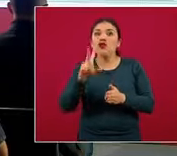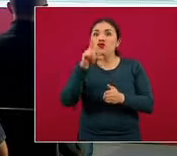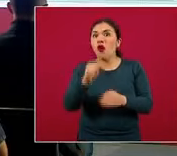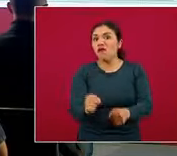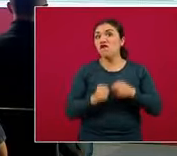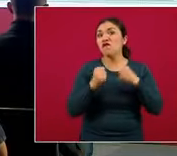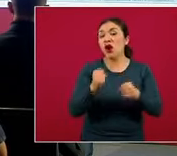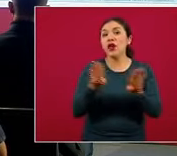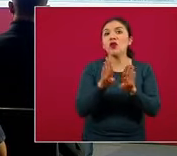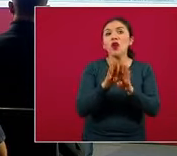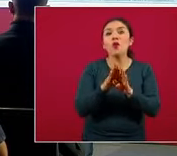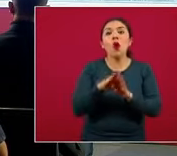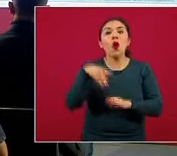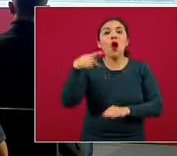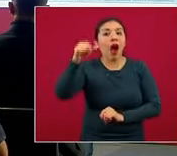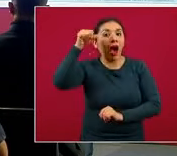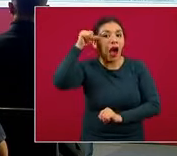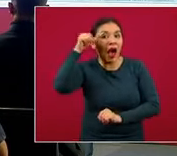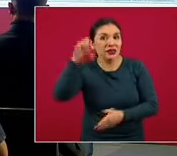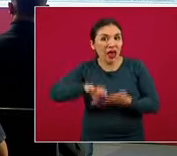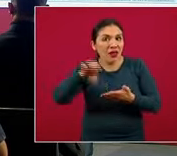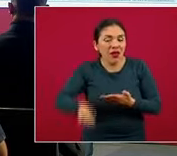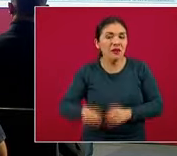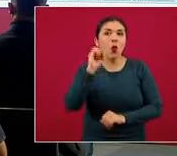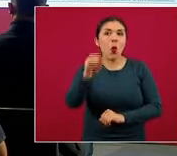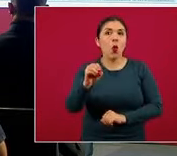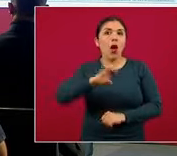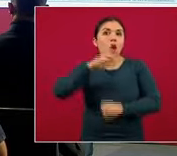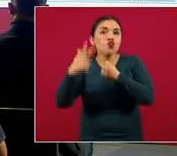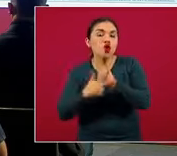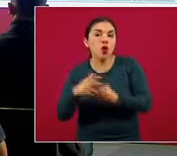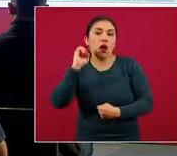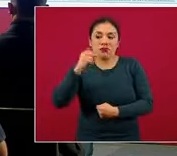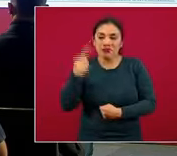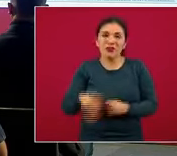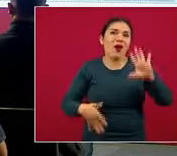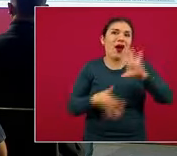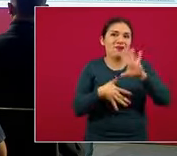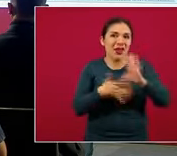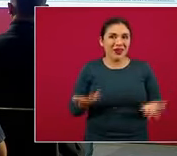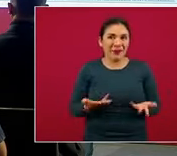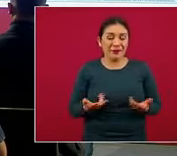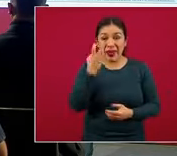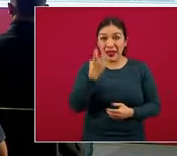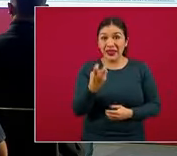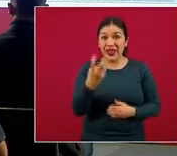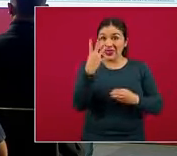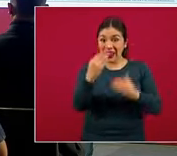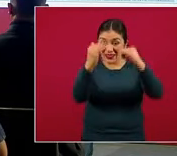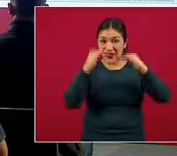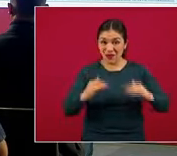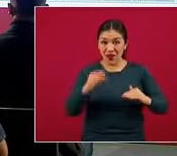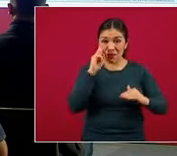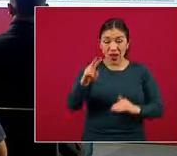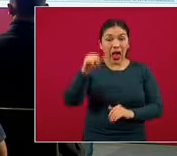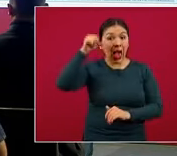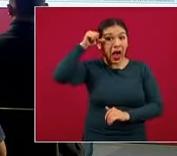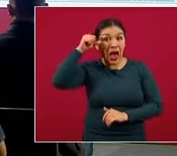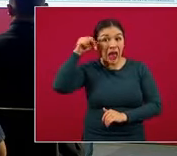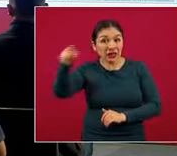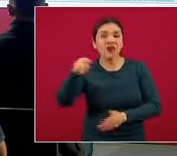ha presentado Asia Sudoriental, Europa y América. De estos últimos tres, vemos que Asia Sudoriental